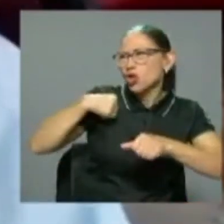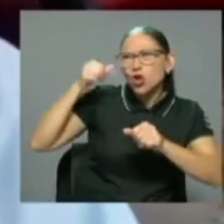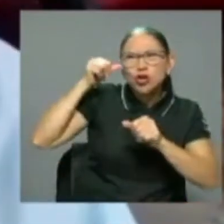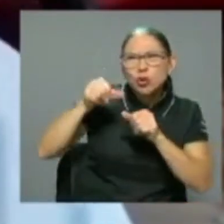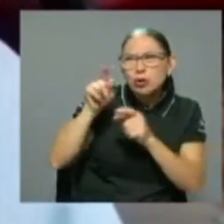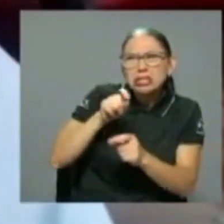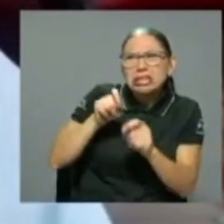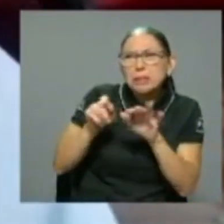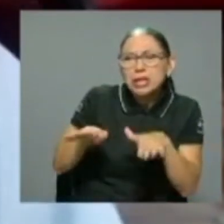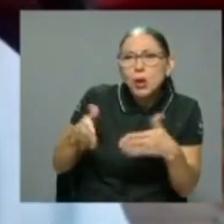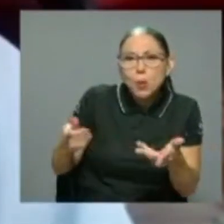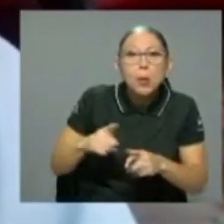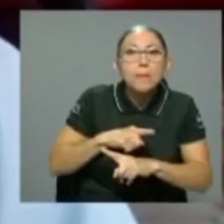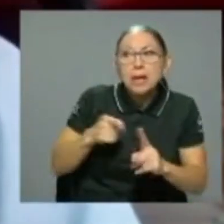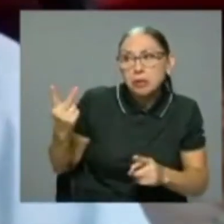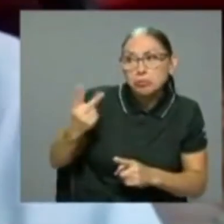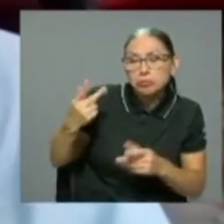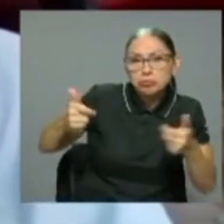que yo volviera